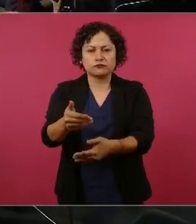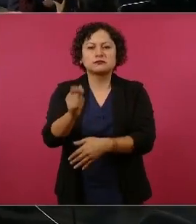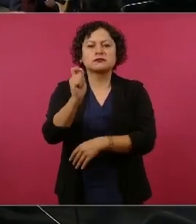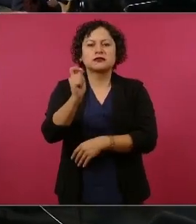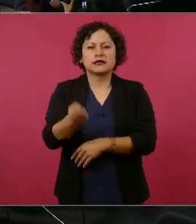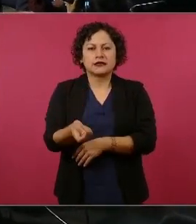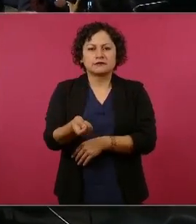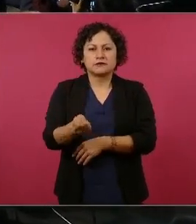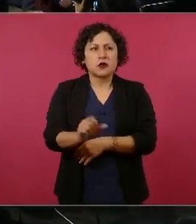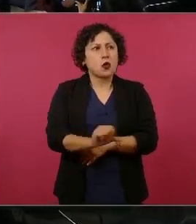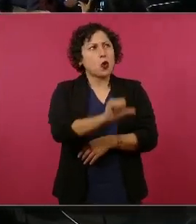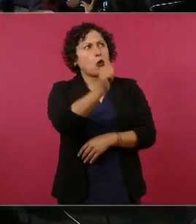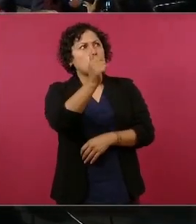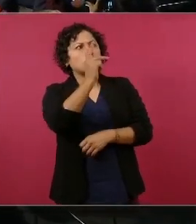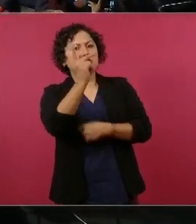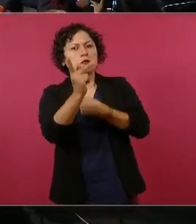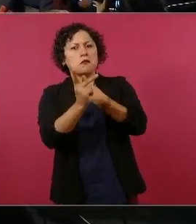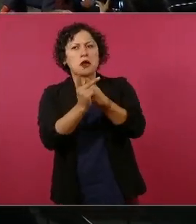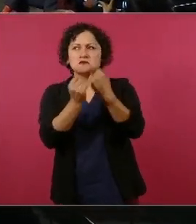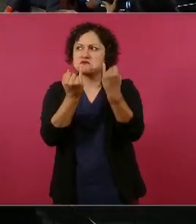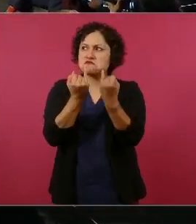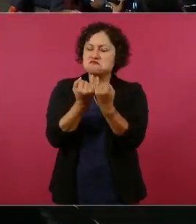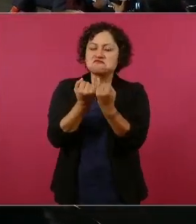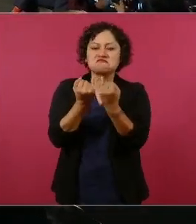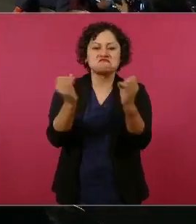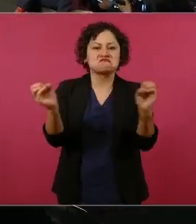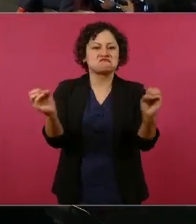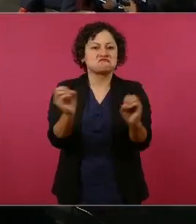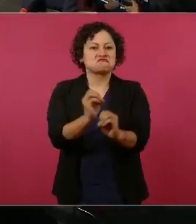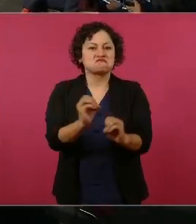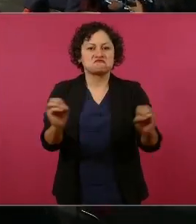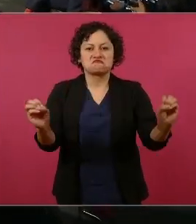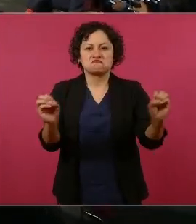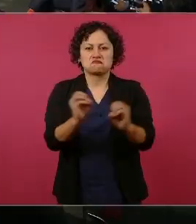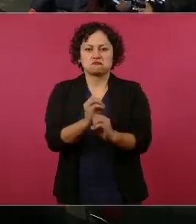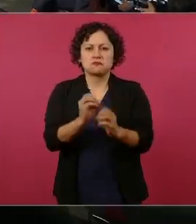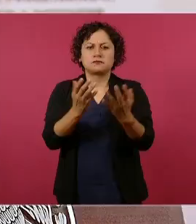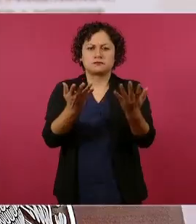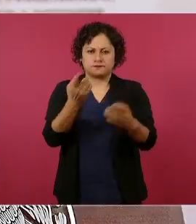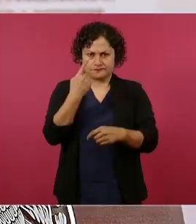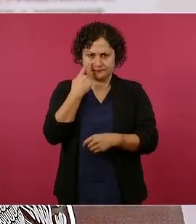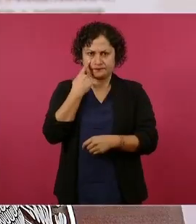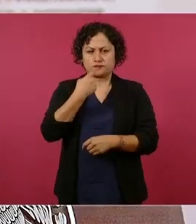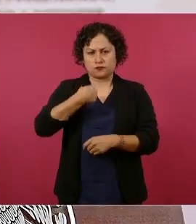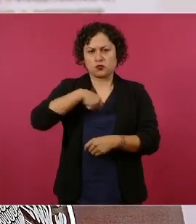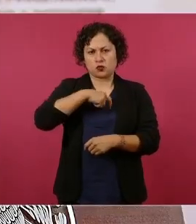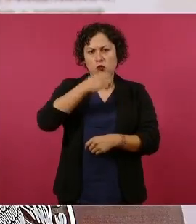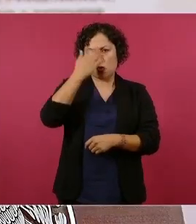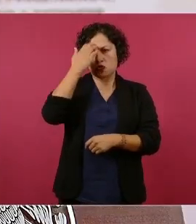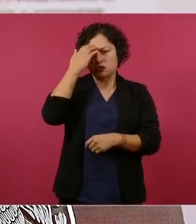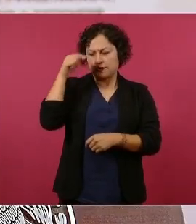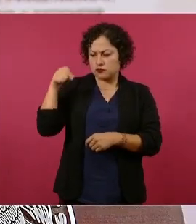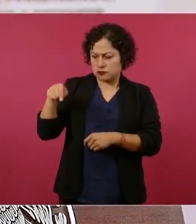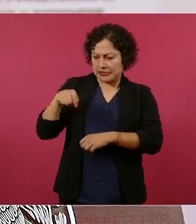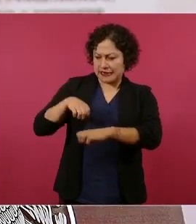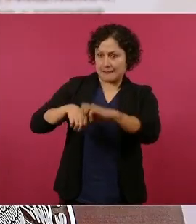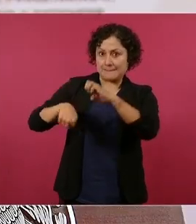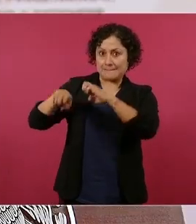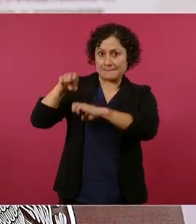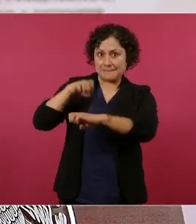ninguna parte del mundo. Tenemos el contacto con las grandes empresas constructoras de los equipos y nos lo